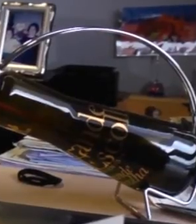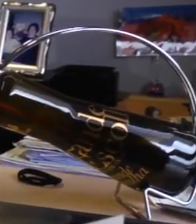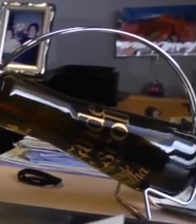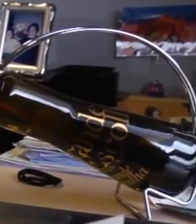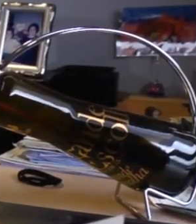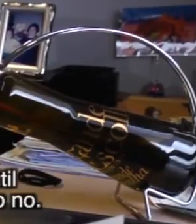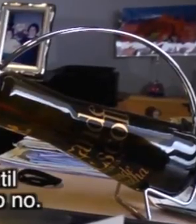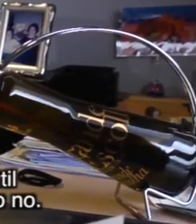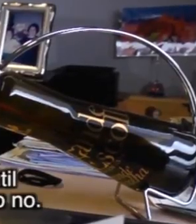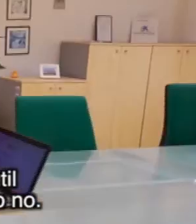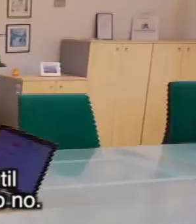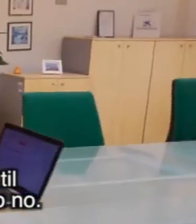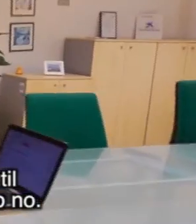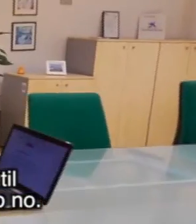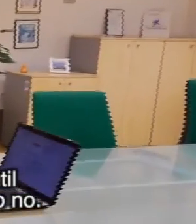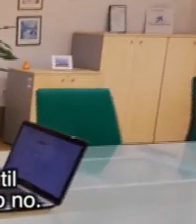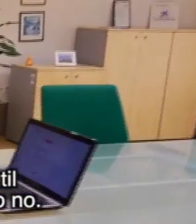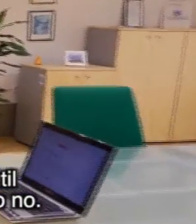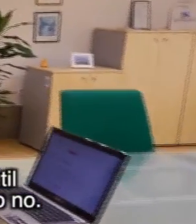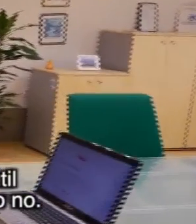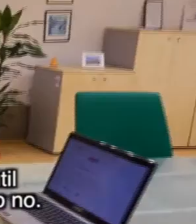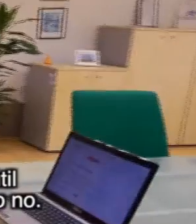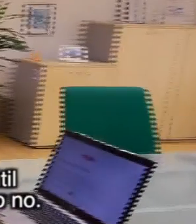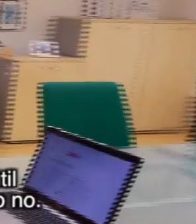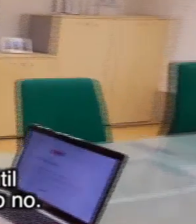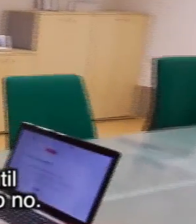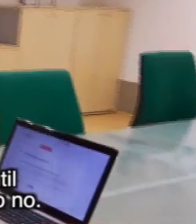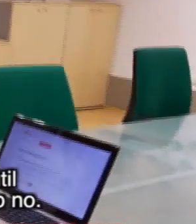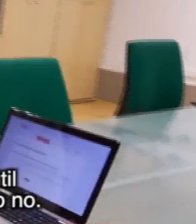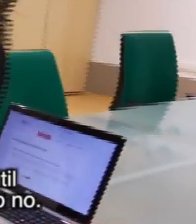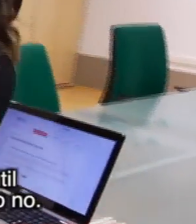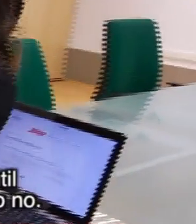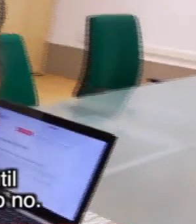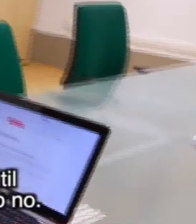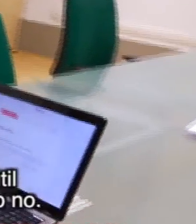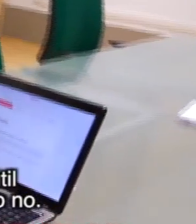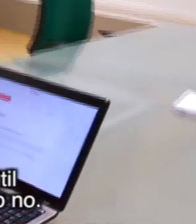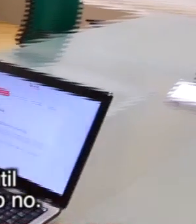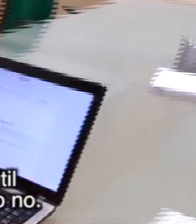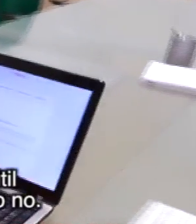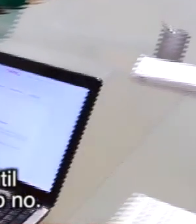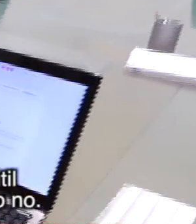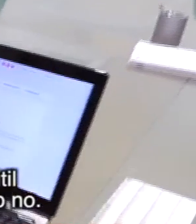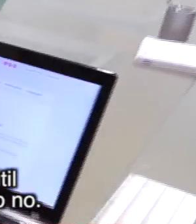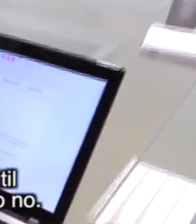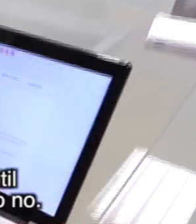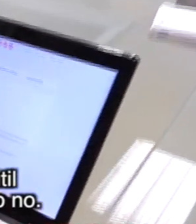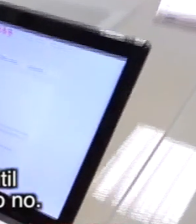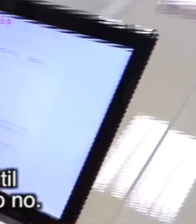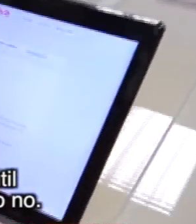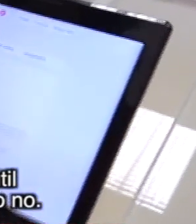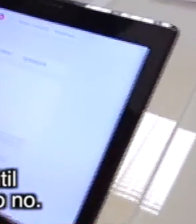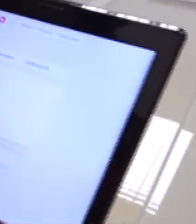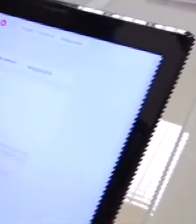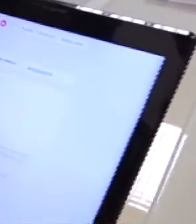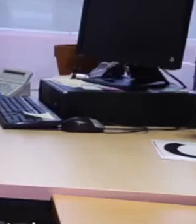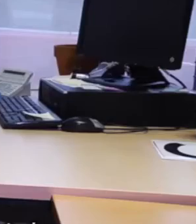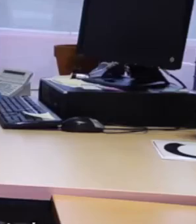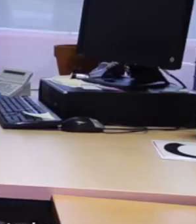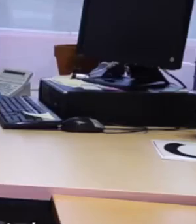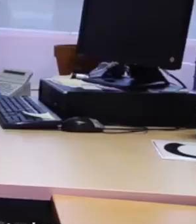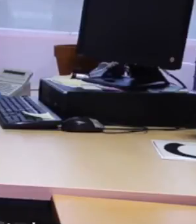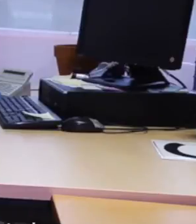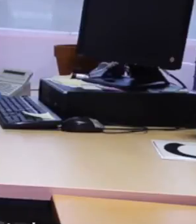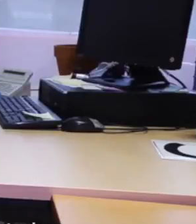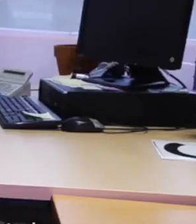la brecha digital, que gracias a su diseño accesible sea útil a todas las personas, tengan discapacidad o no.